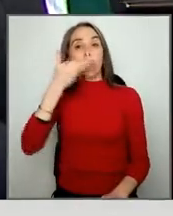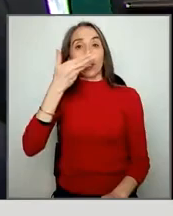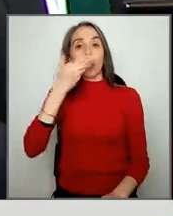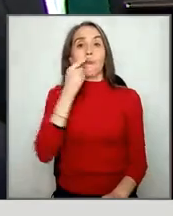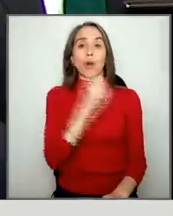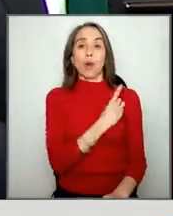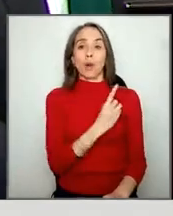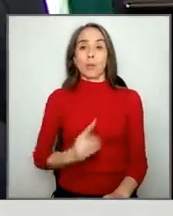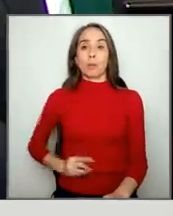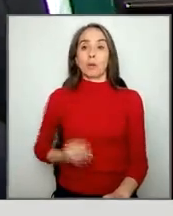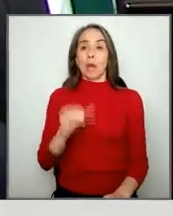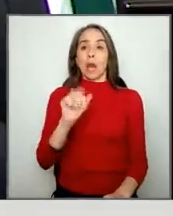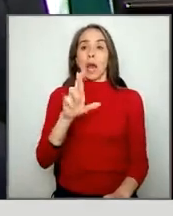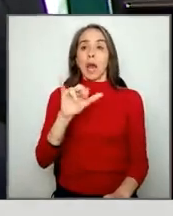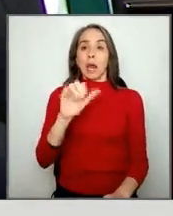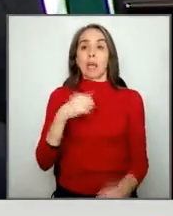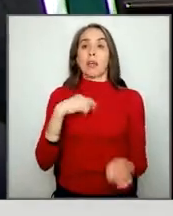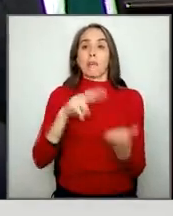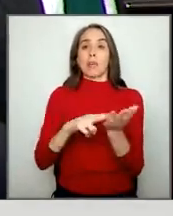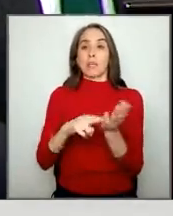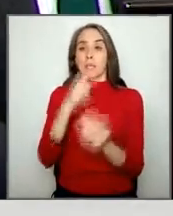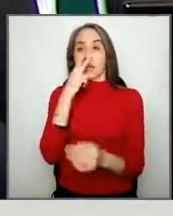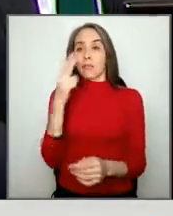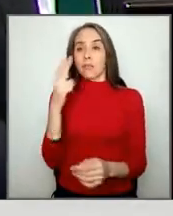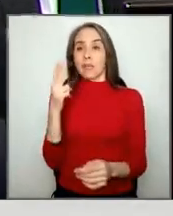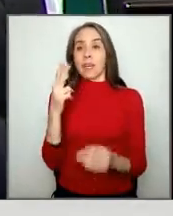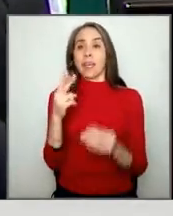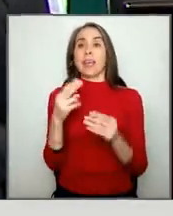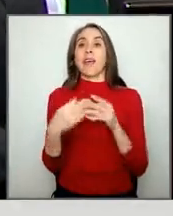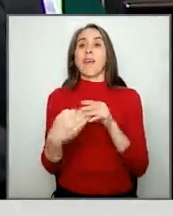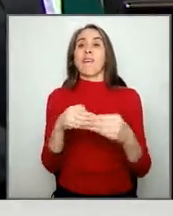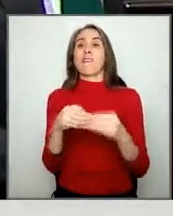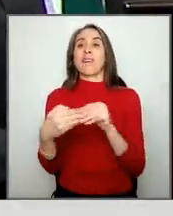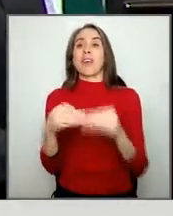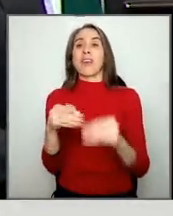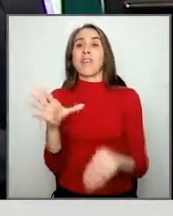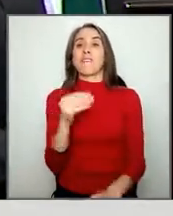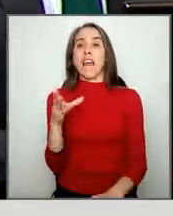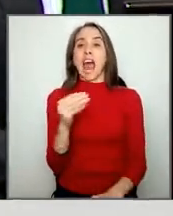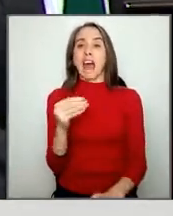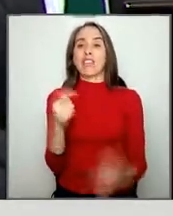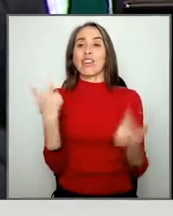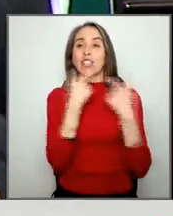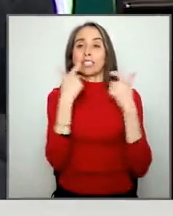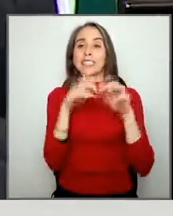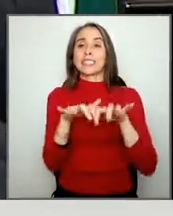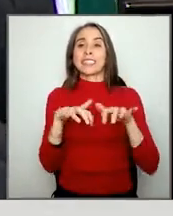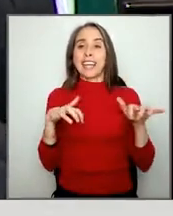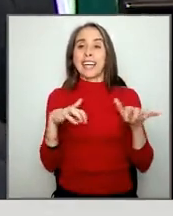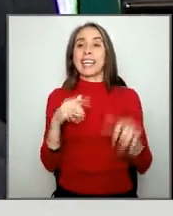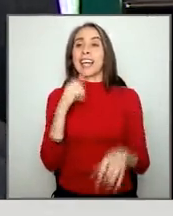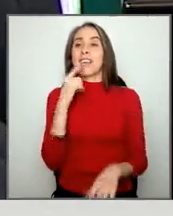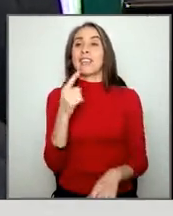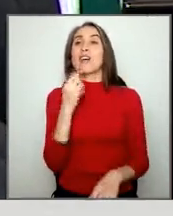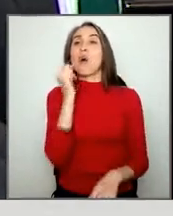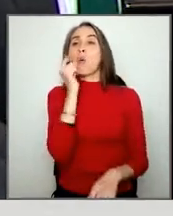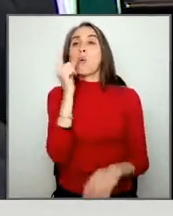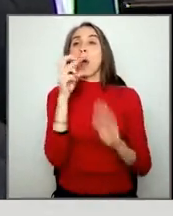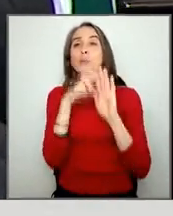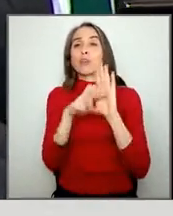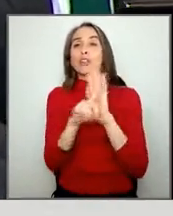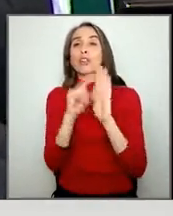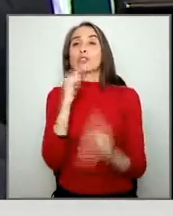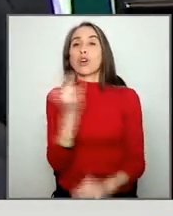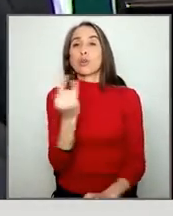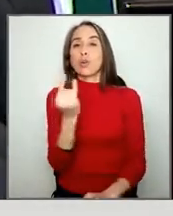araya que yo la verdad encontré un poco blandengue pero bueno habló sobre las urgencias legislativas Así que es totalmente de